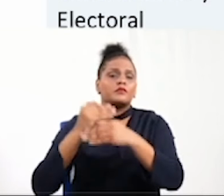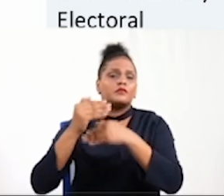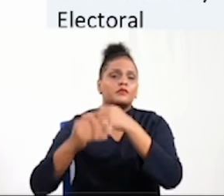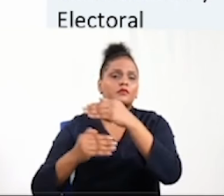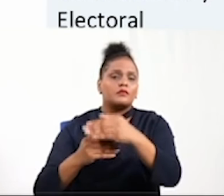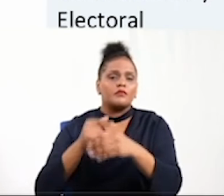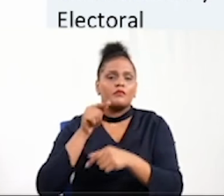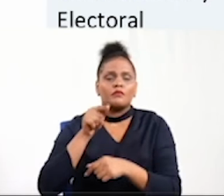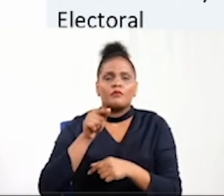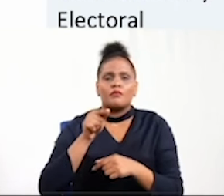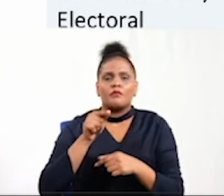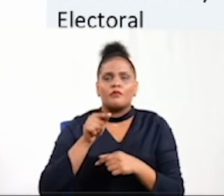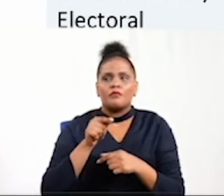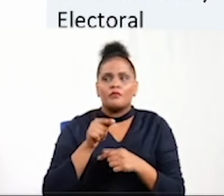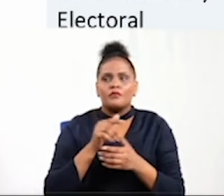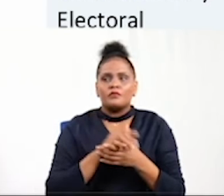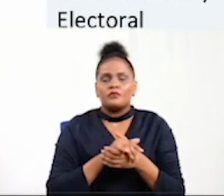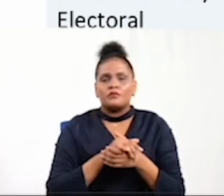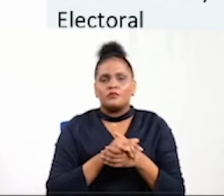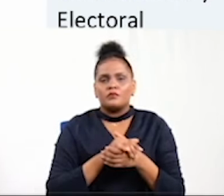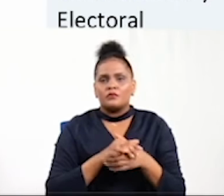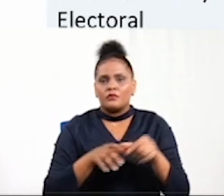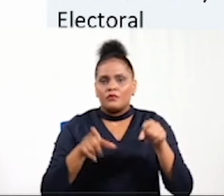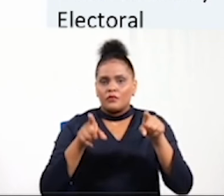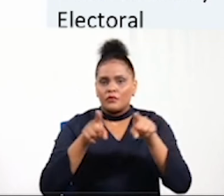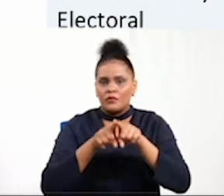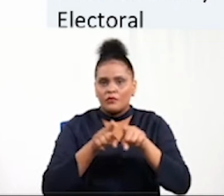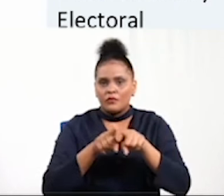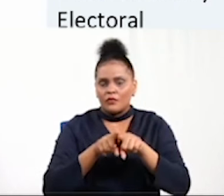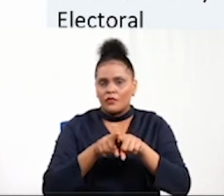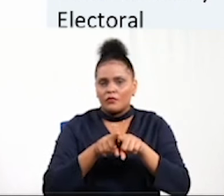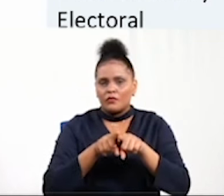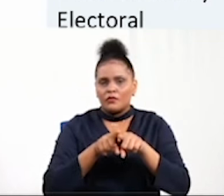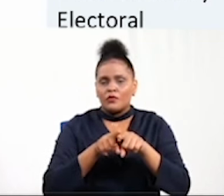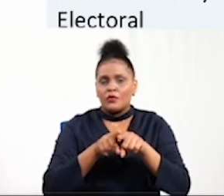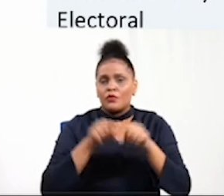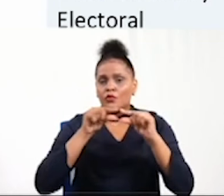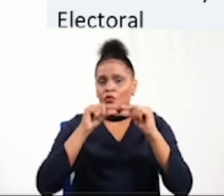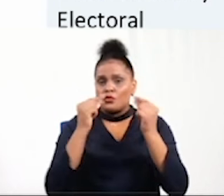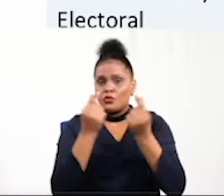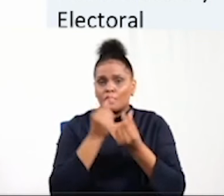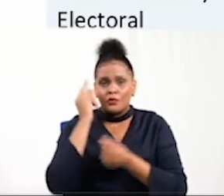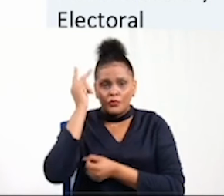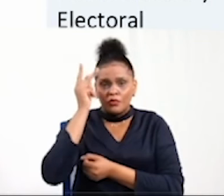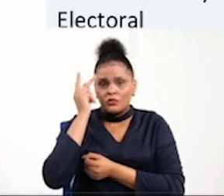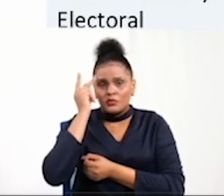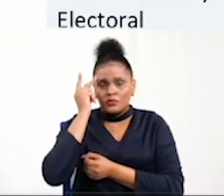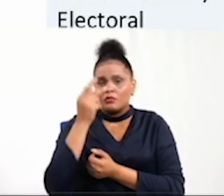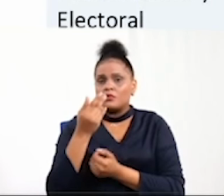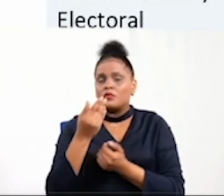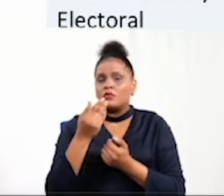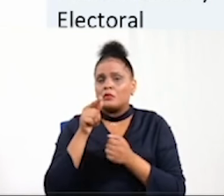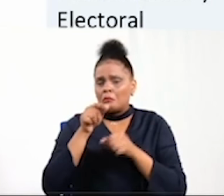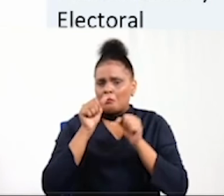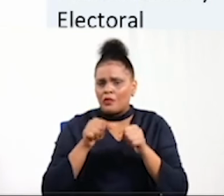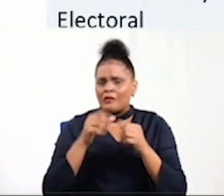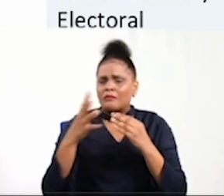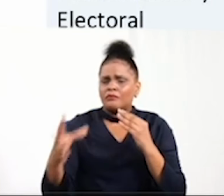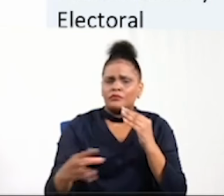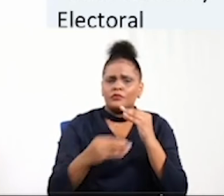avance en el discurso de alguna manera los partidos políticos saben que tienen que